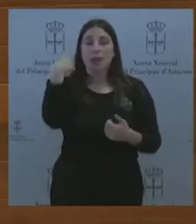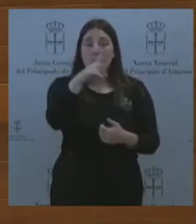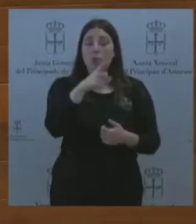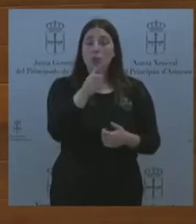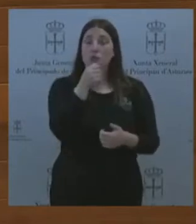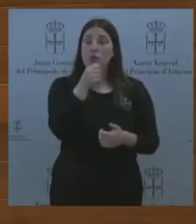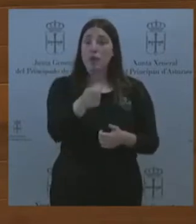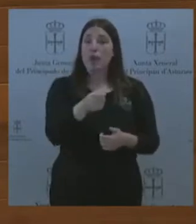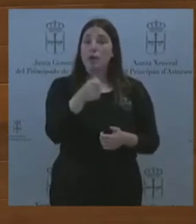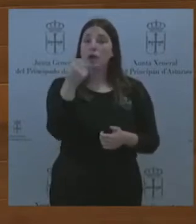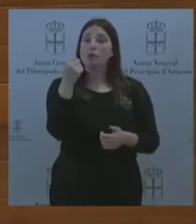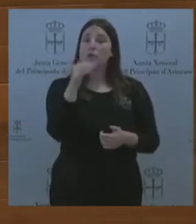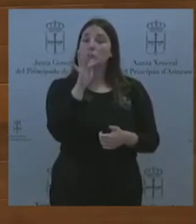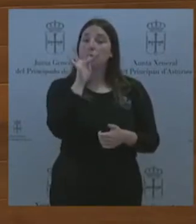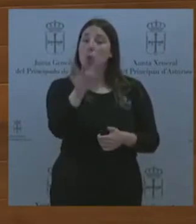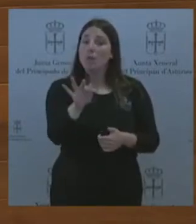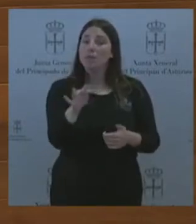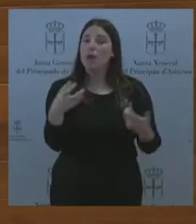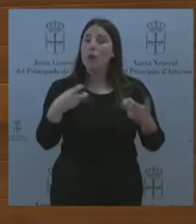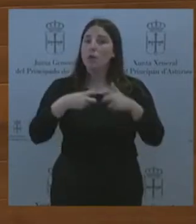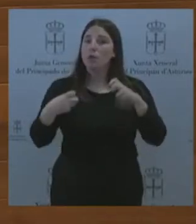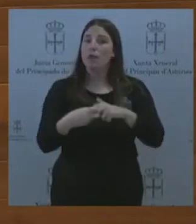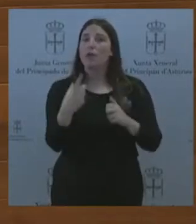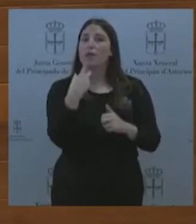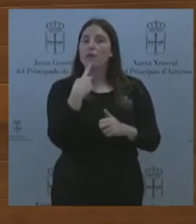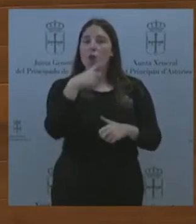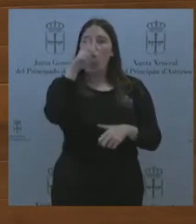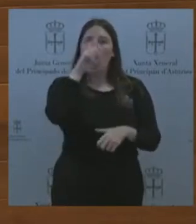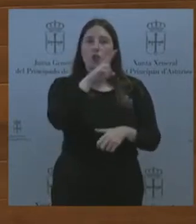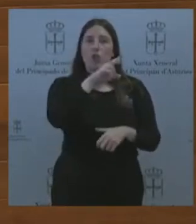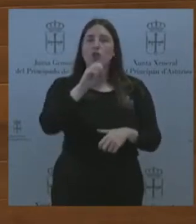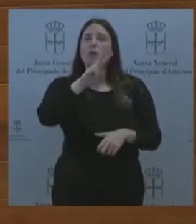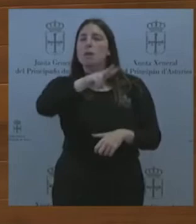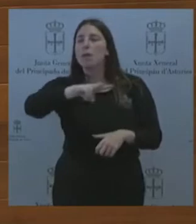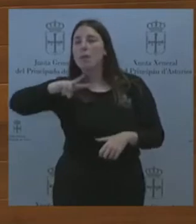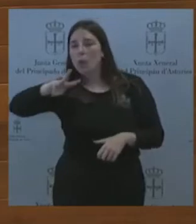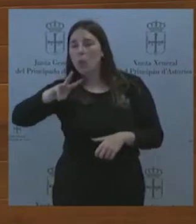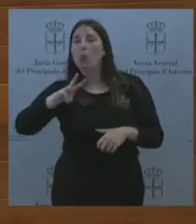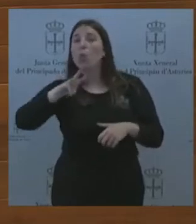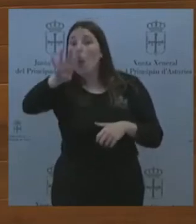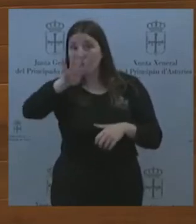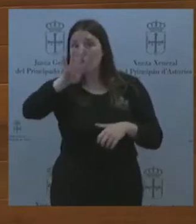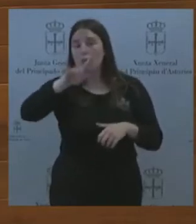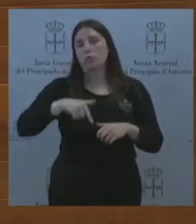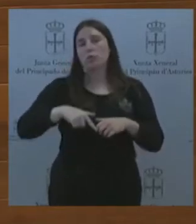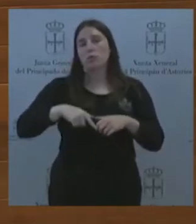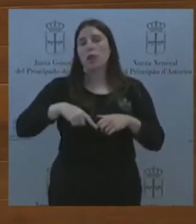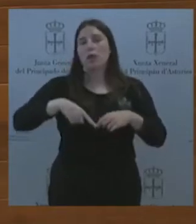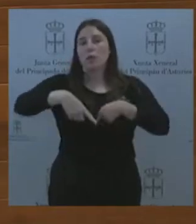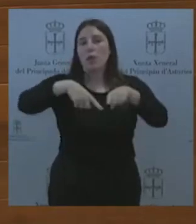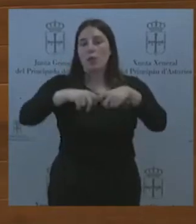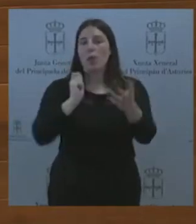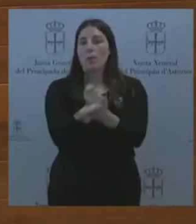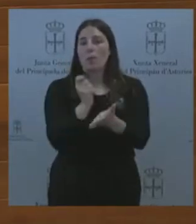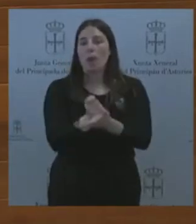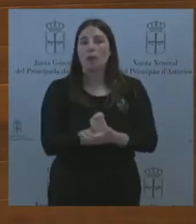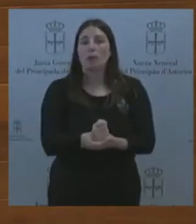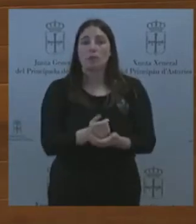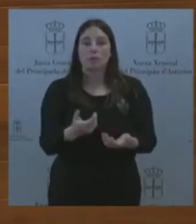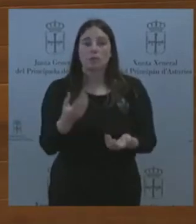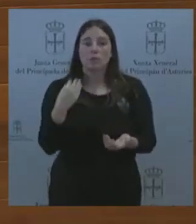en el año 2024. Pero eso sí, a pesar de todo lo que pagamos como contribuyentes, tenemos las